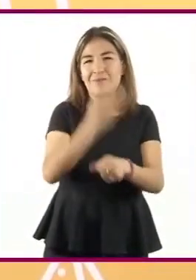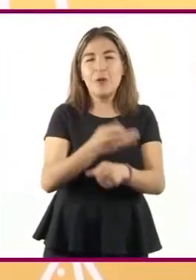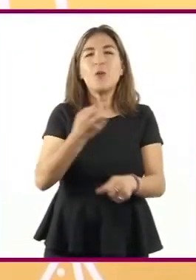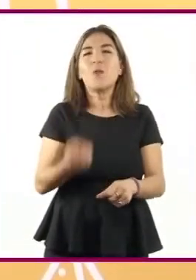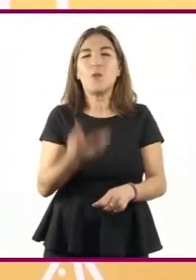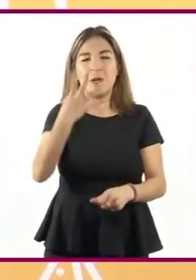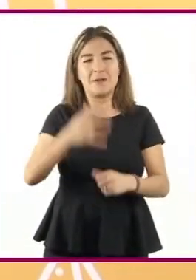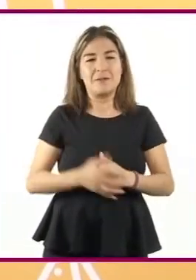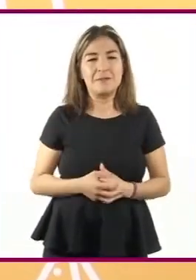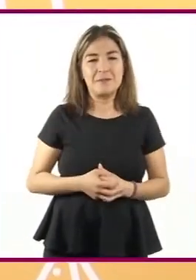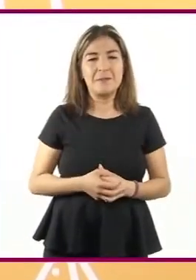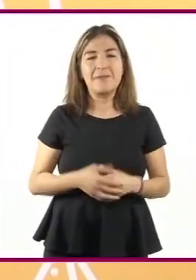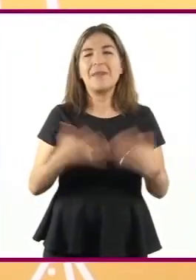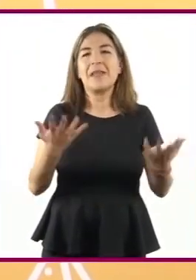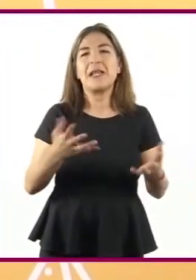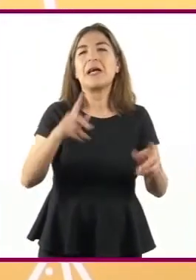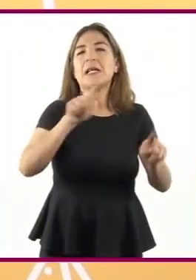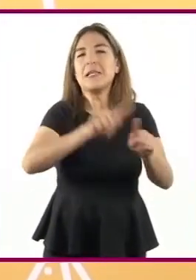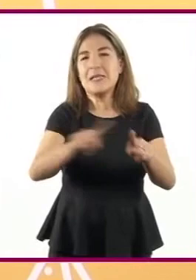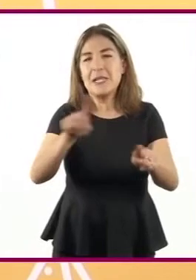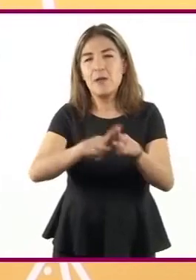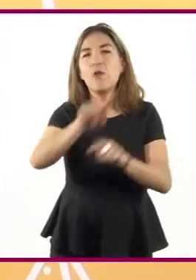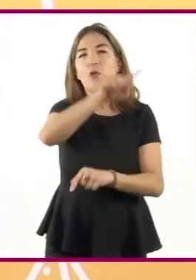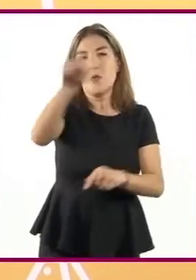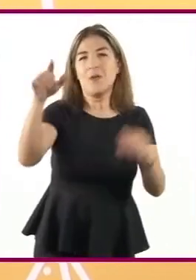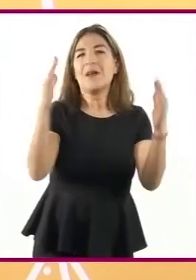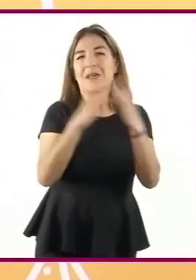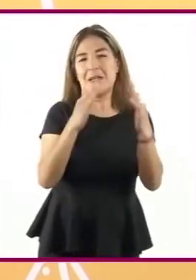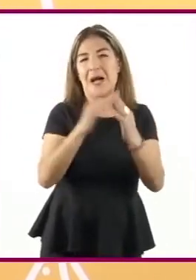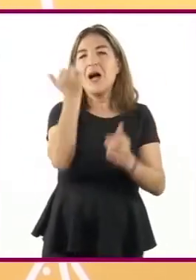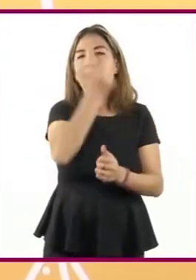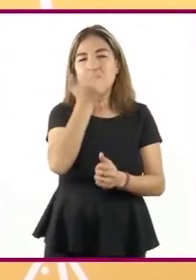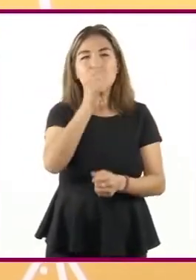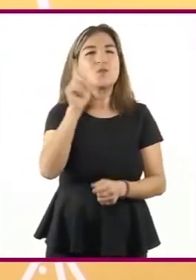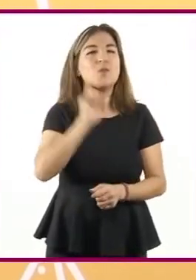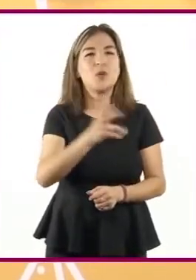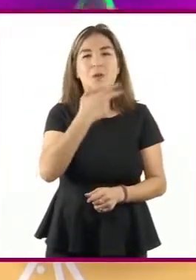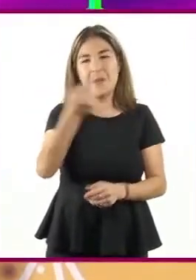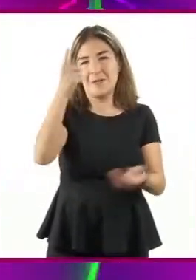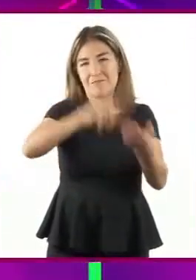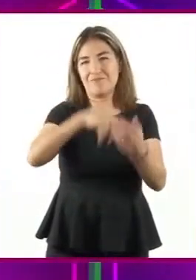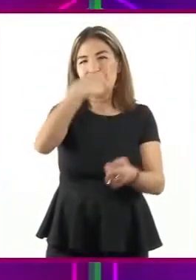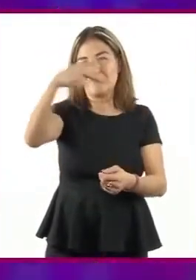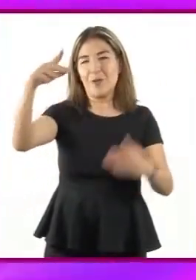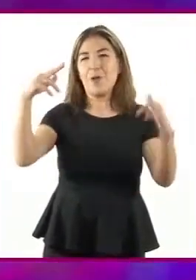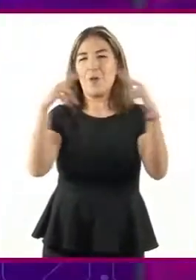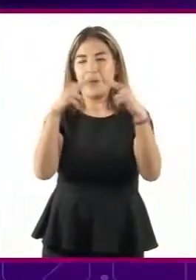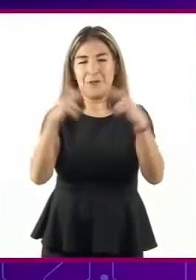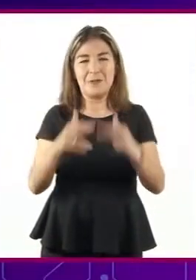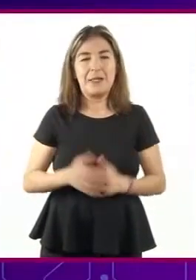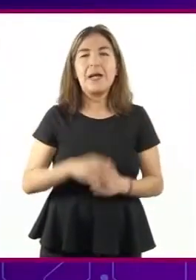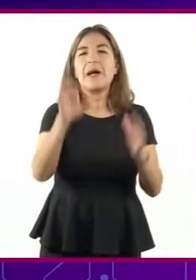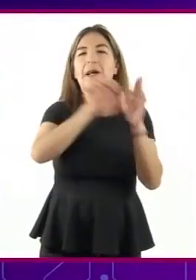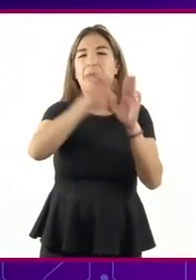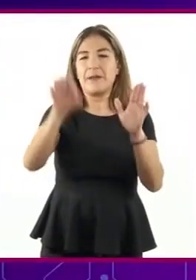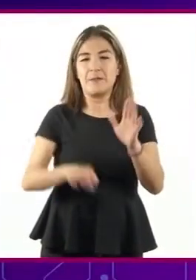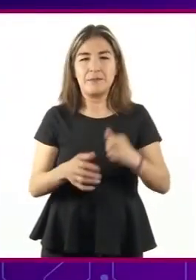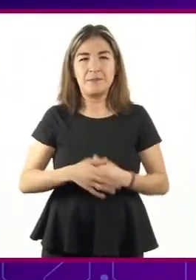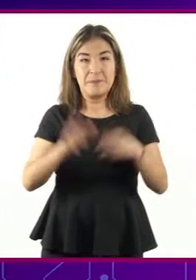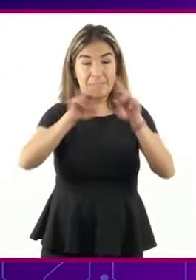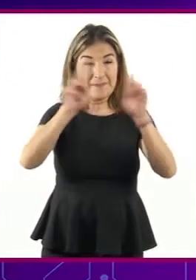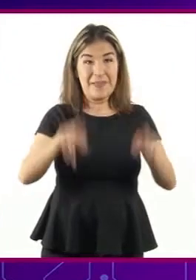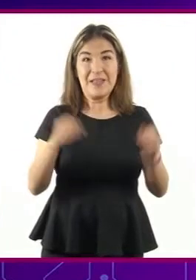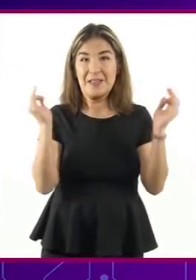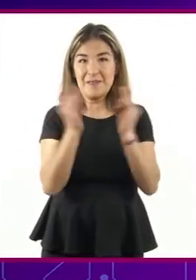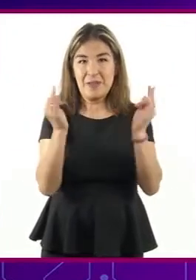puede ser diferente al de los aparatos que ustedes, alumnos y alumnas, tienen en sus hogares. Por ejemplo, un refrigerador con